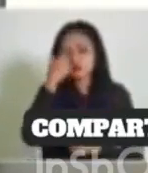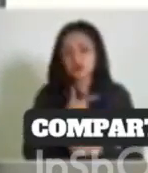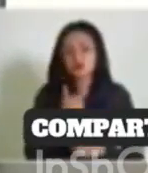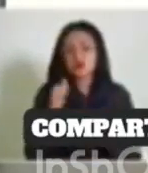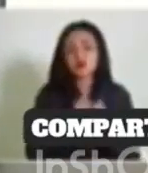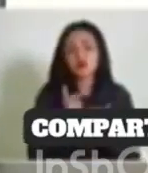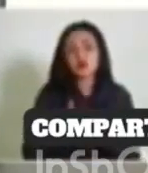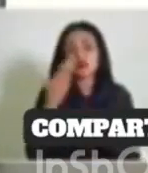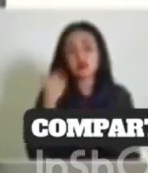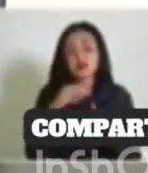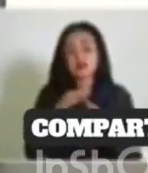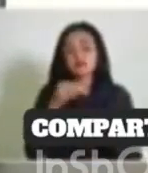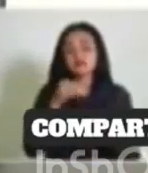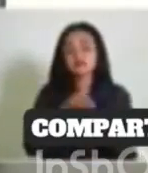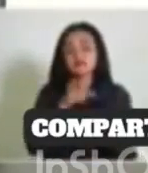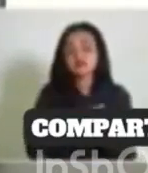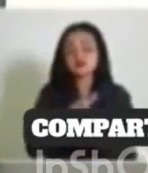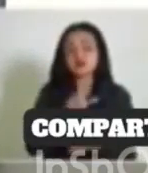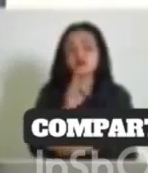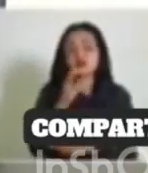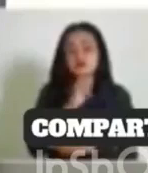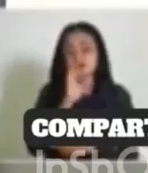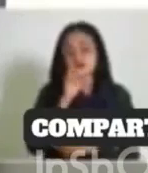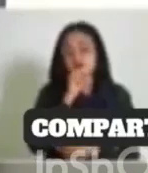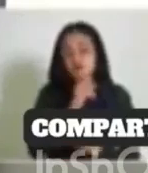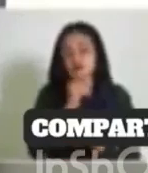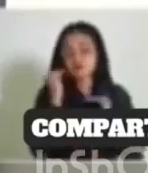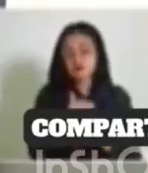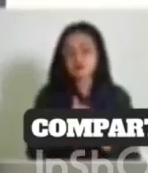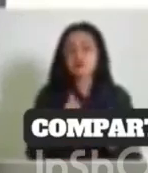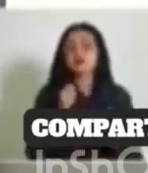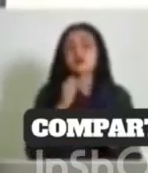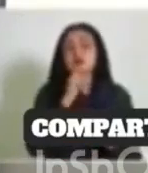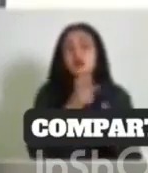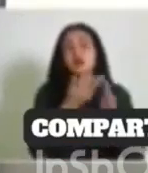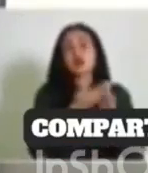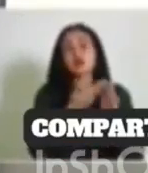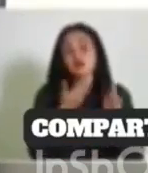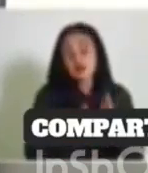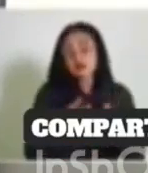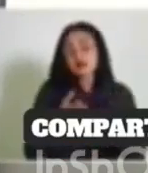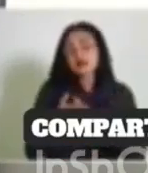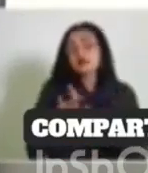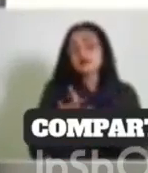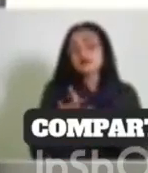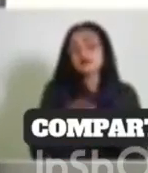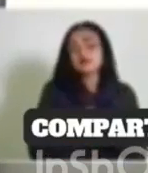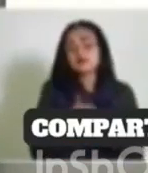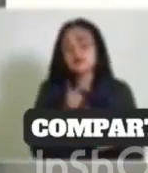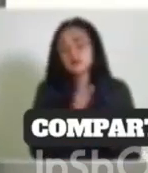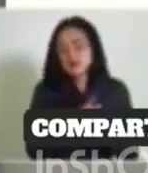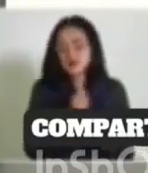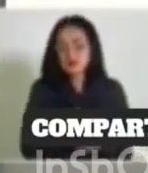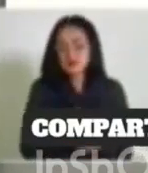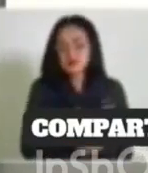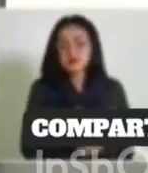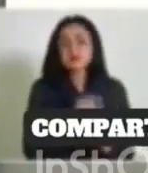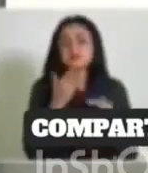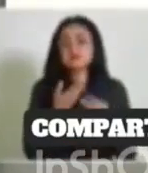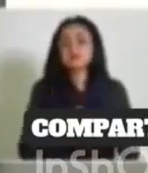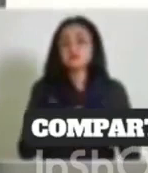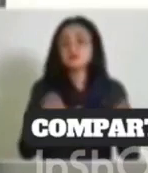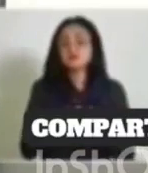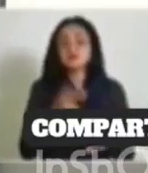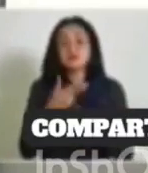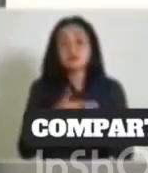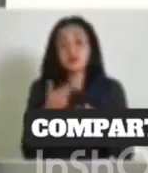con previa cita, respetando el aforo del 33% y con estrictos protocolos sanitarios. Se mantendrán cerradas hasta